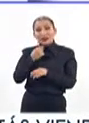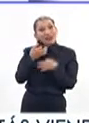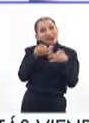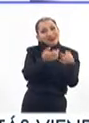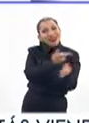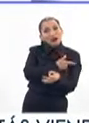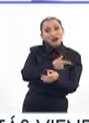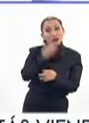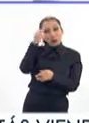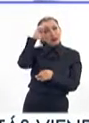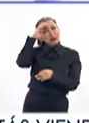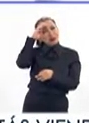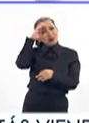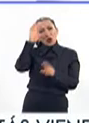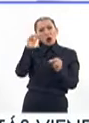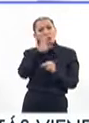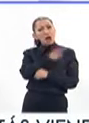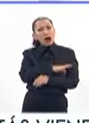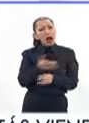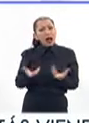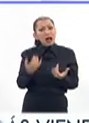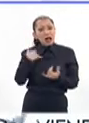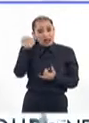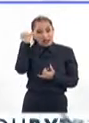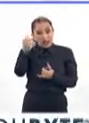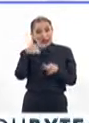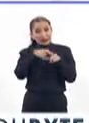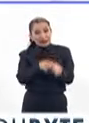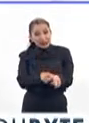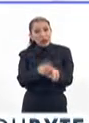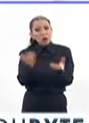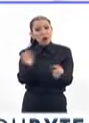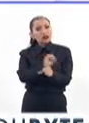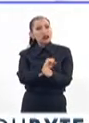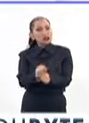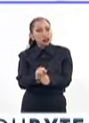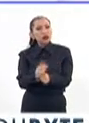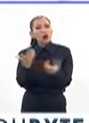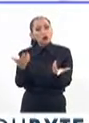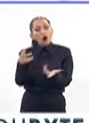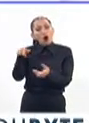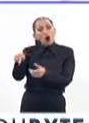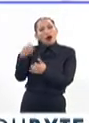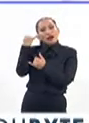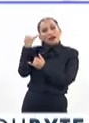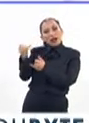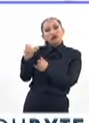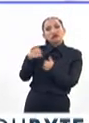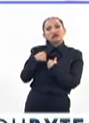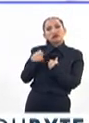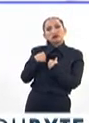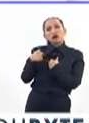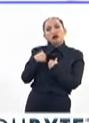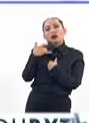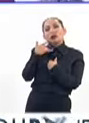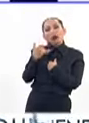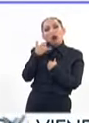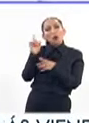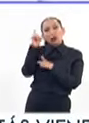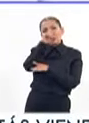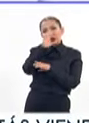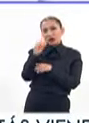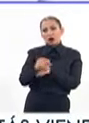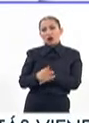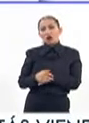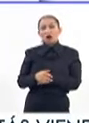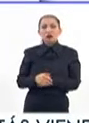eso me hace pensar que no está mal, o sea, que la idea de que se mantenga con esa simpleza le da espacio a la idea, que yo trato que no sea muy